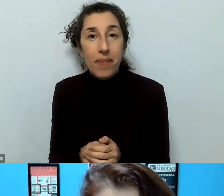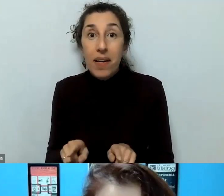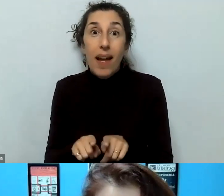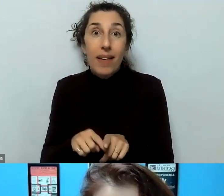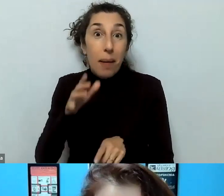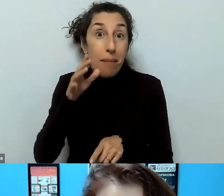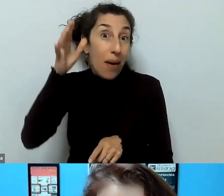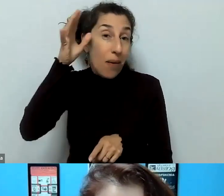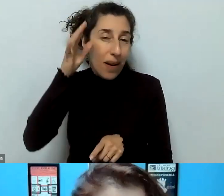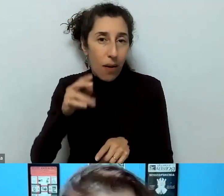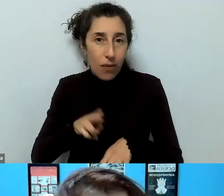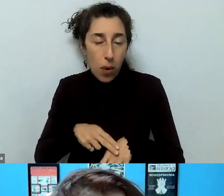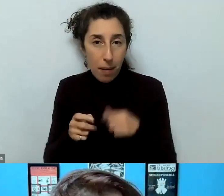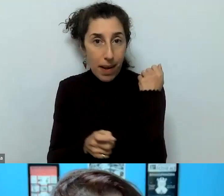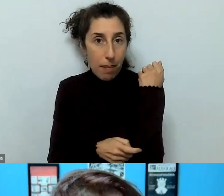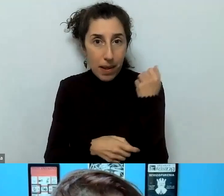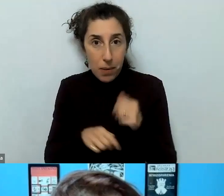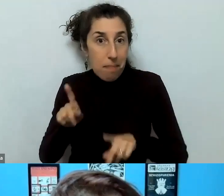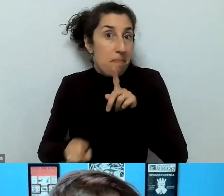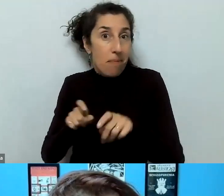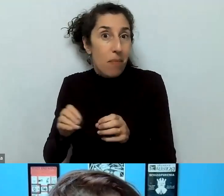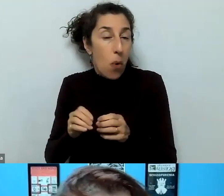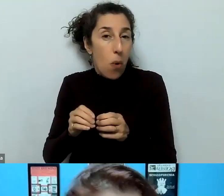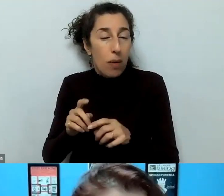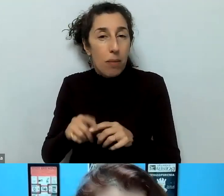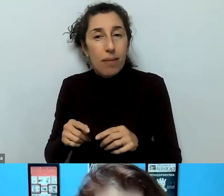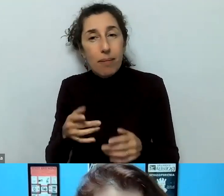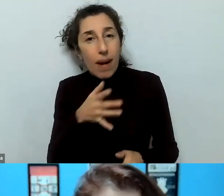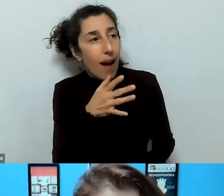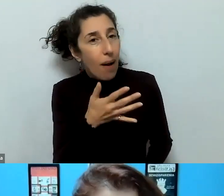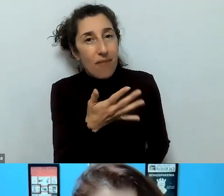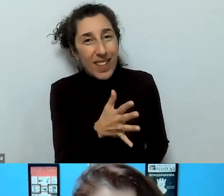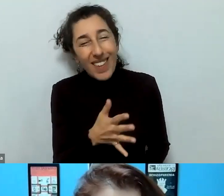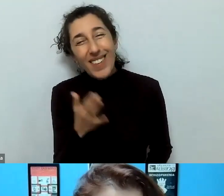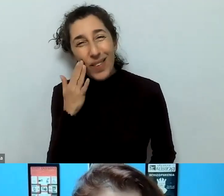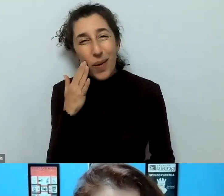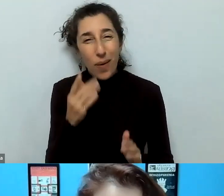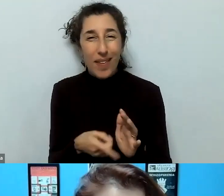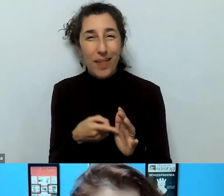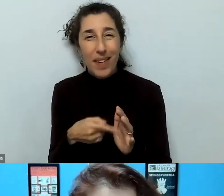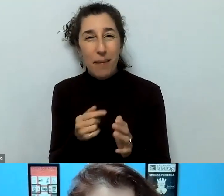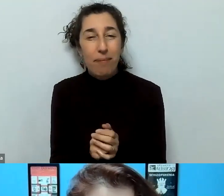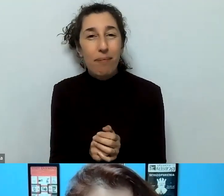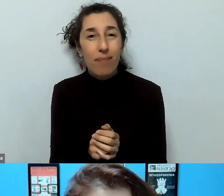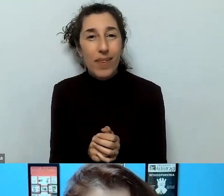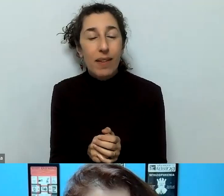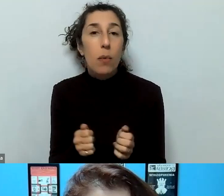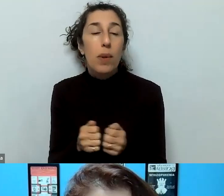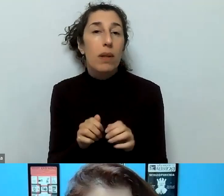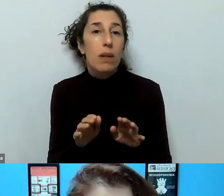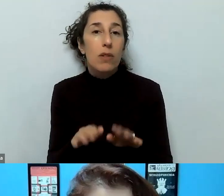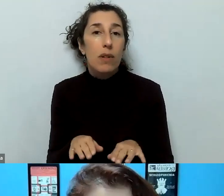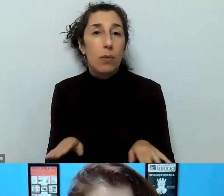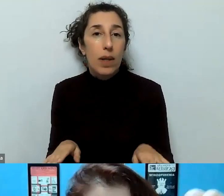La curiosidad con mis hijos para mí ha de estar más chico y se irritan conmigo.